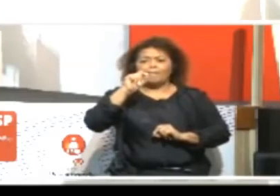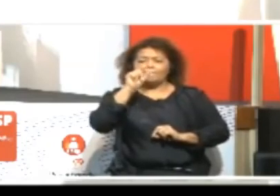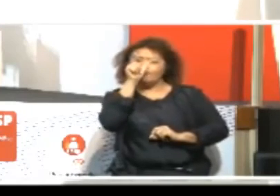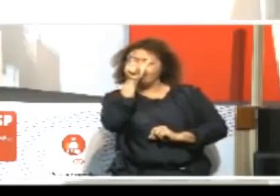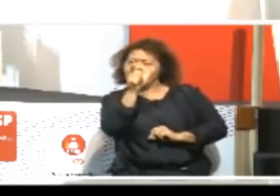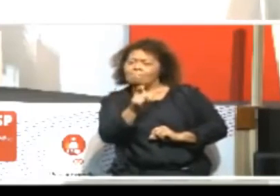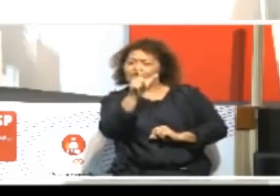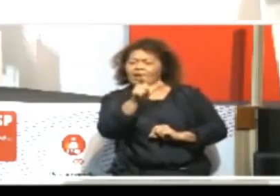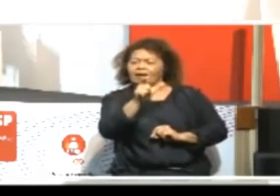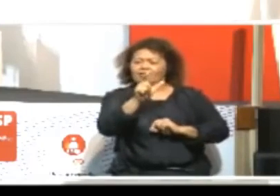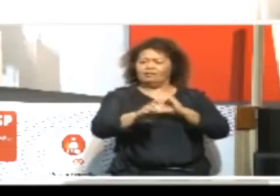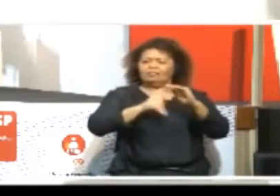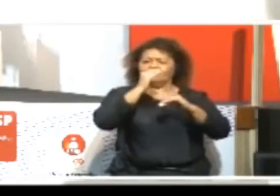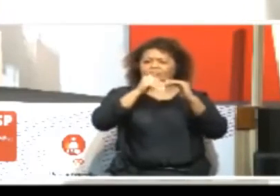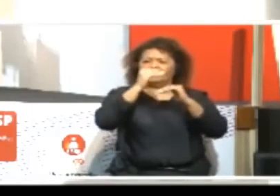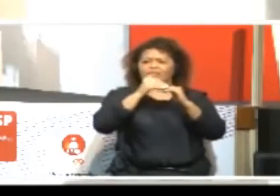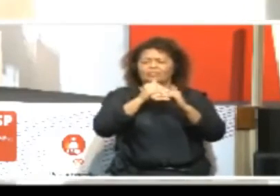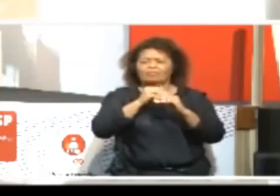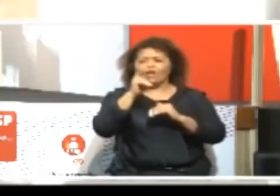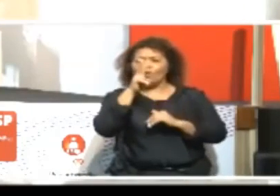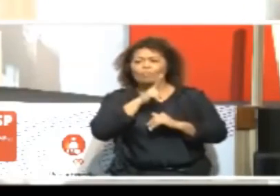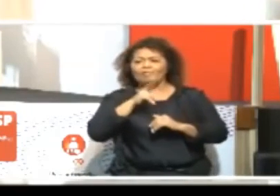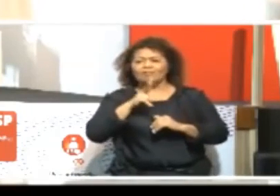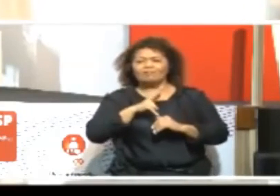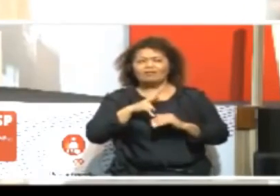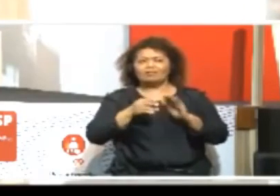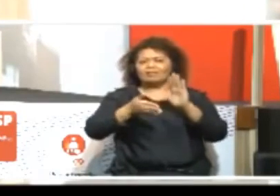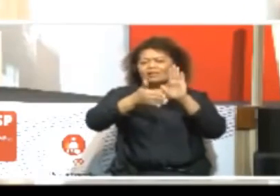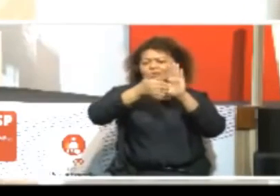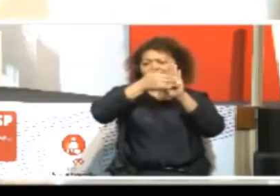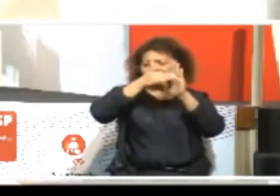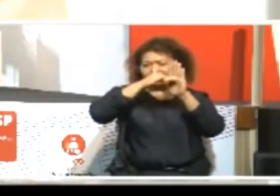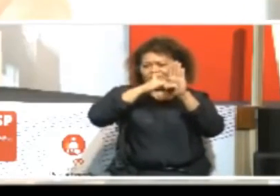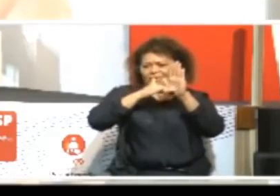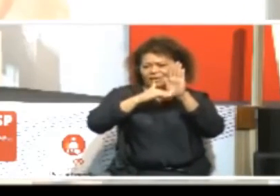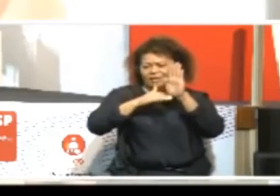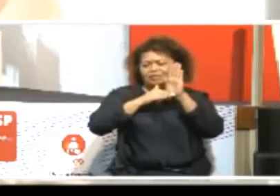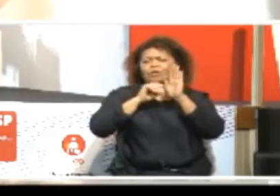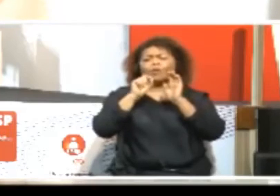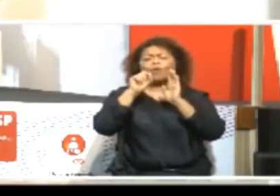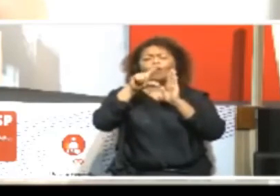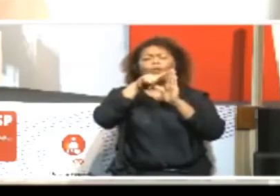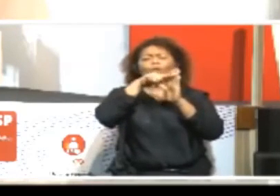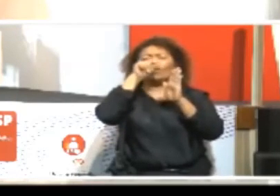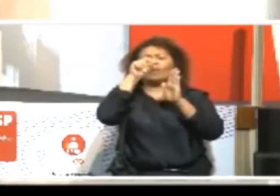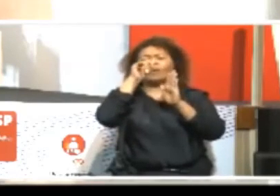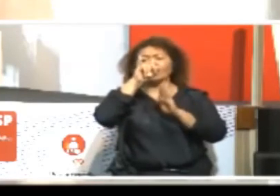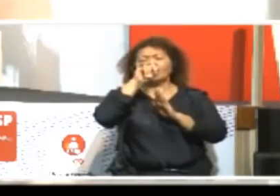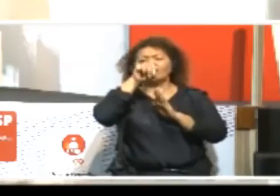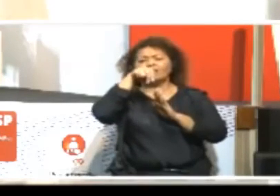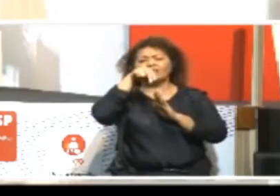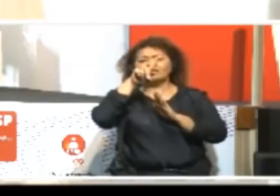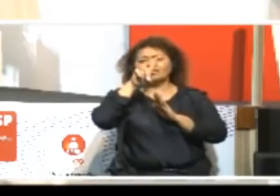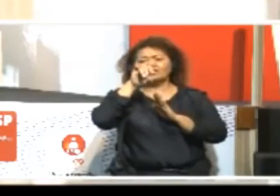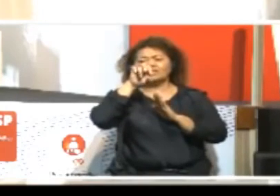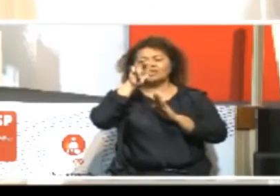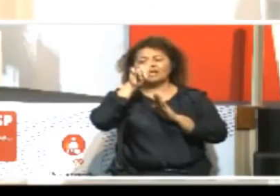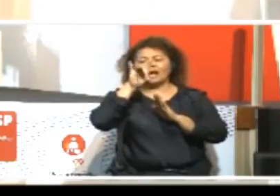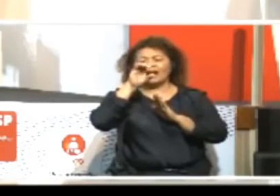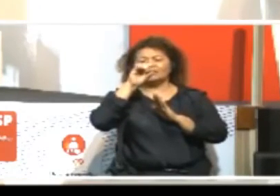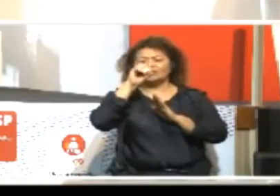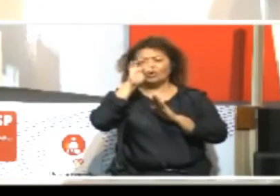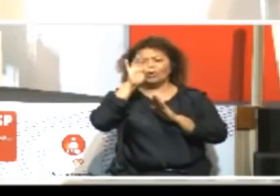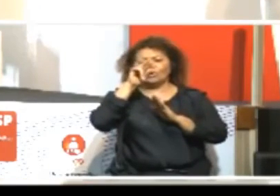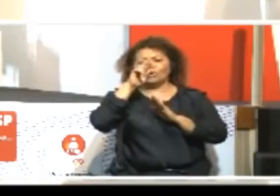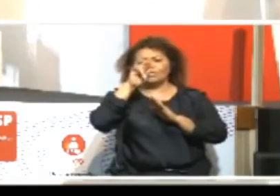obtuvo, ¿cómo ese indicador o esa información la toman los gerentes públicos y